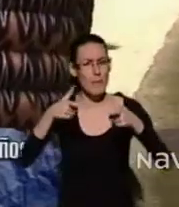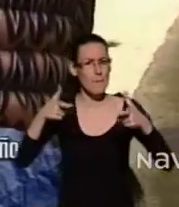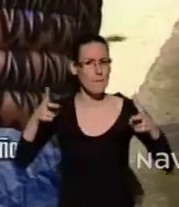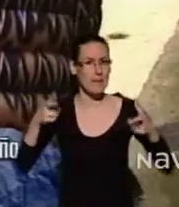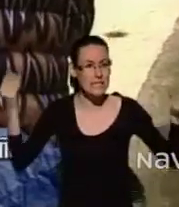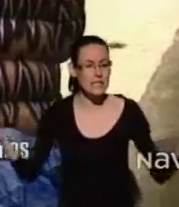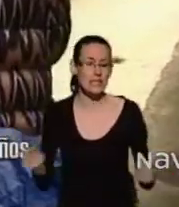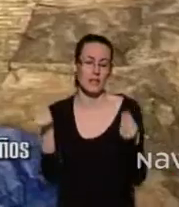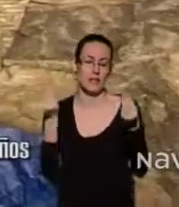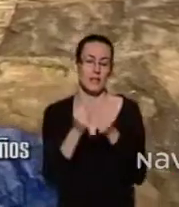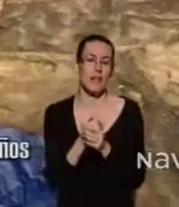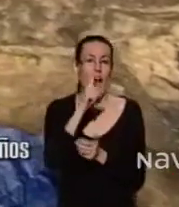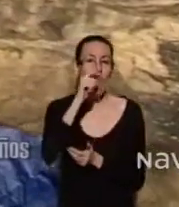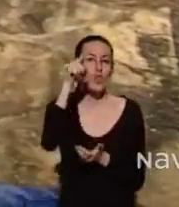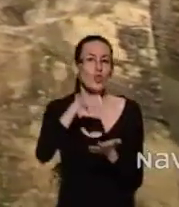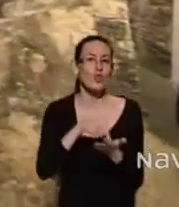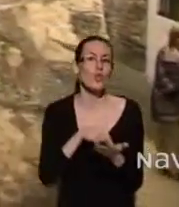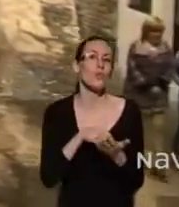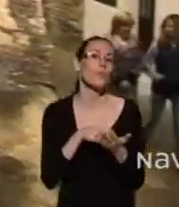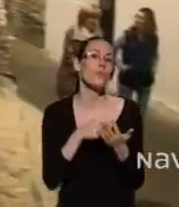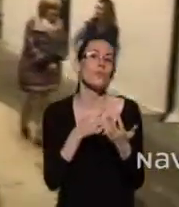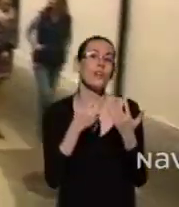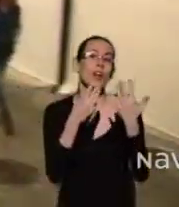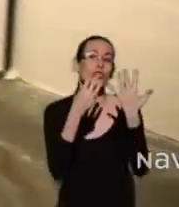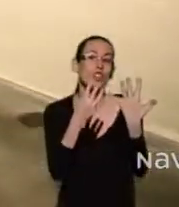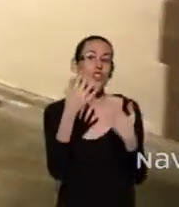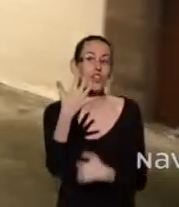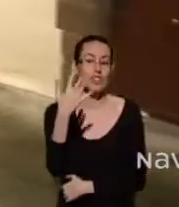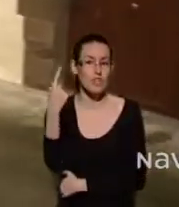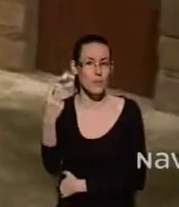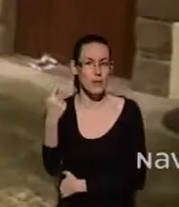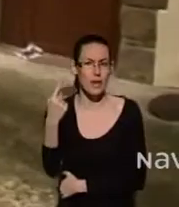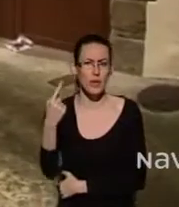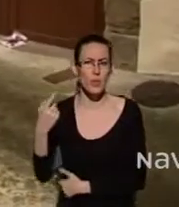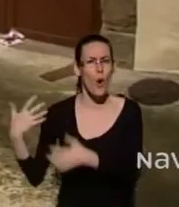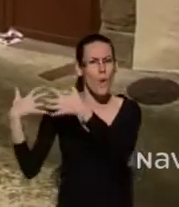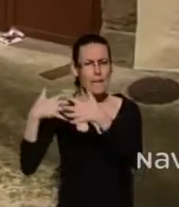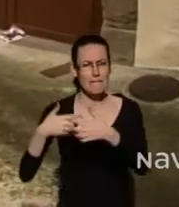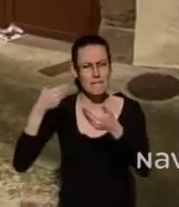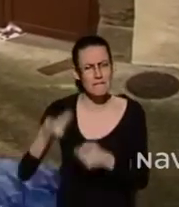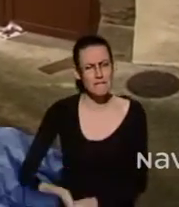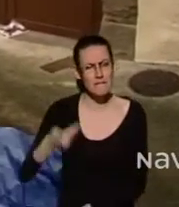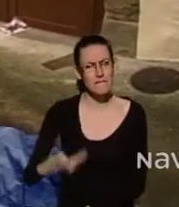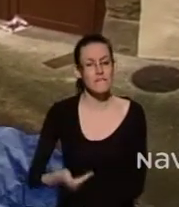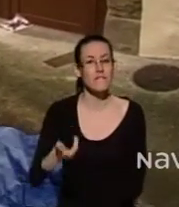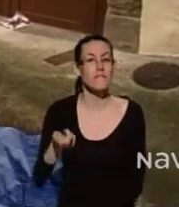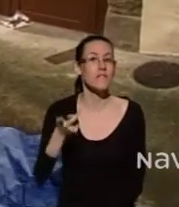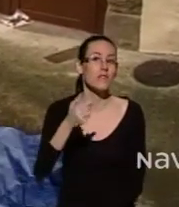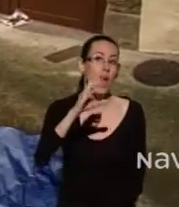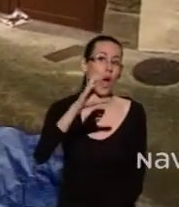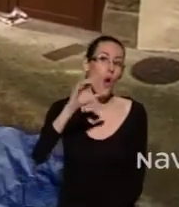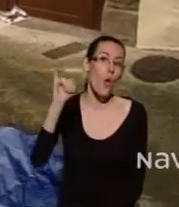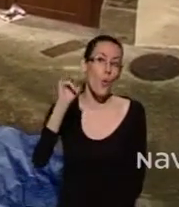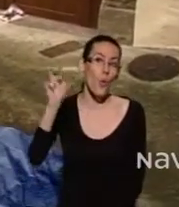en 1451, hubo un hecho muy importante, que fue la batalla entre Carlos, príncipe de Viana, y su padre, el rey Juan de